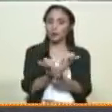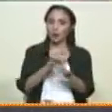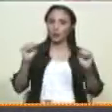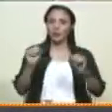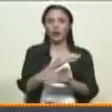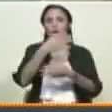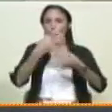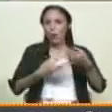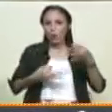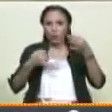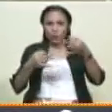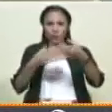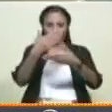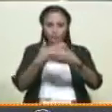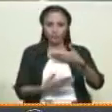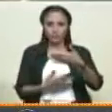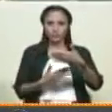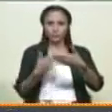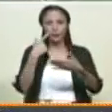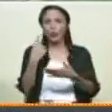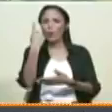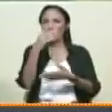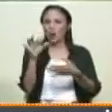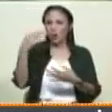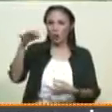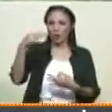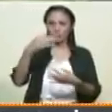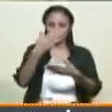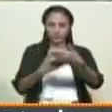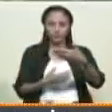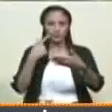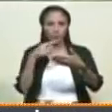sencillito, una página,